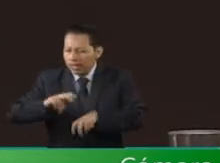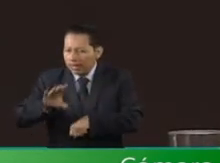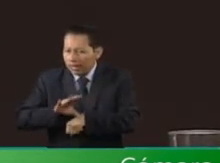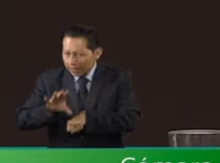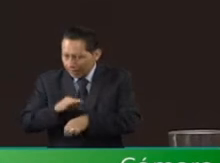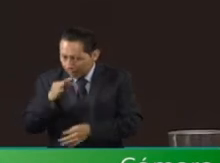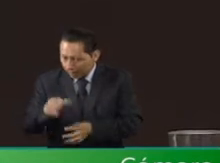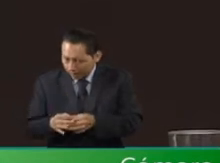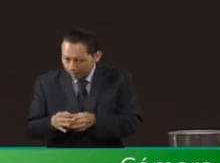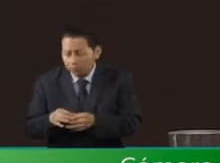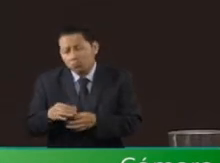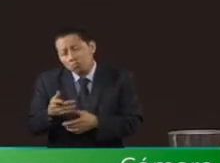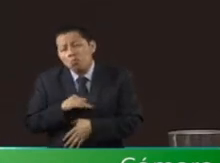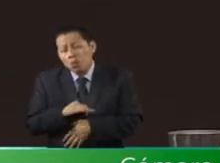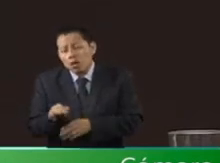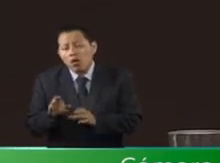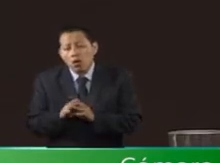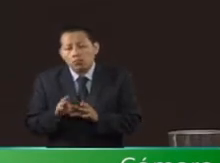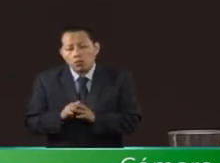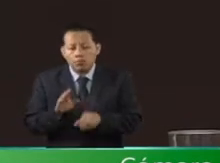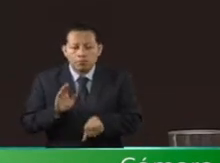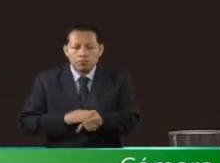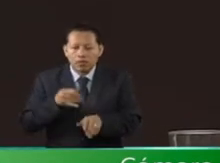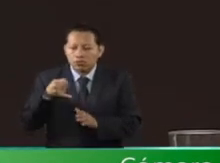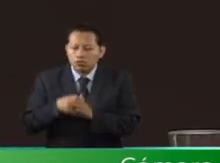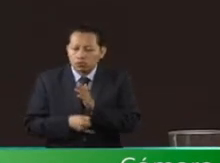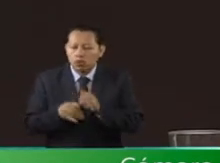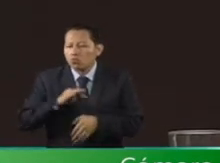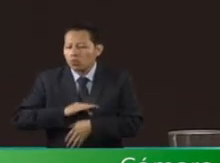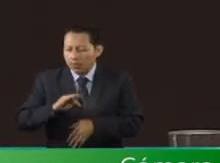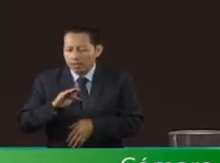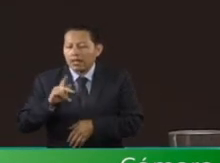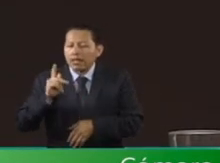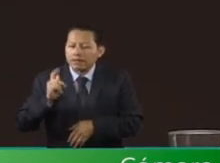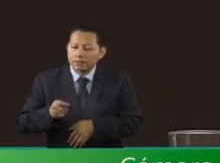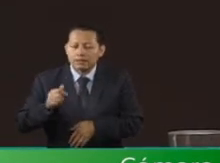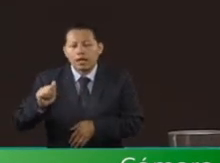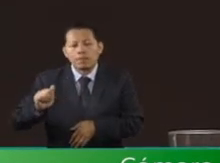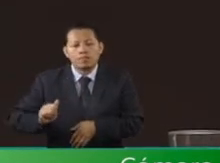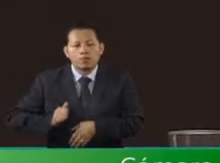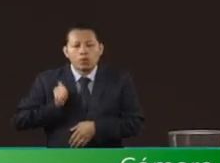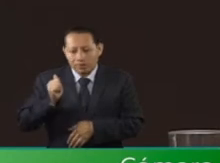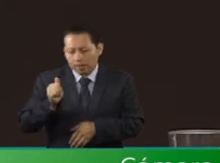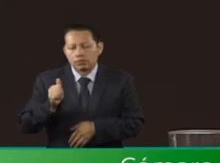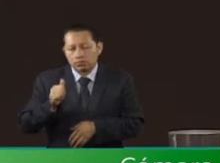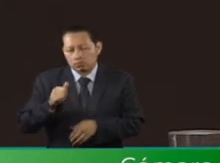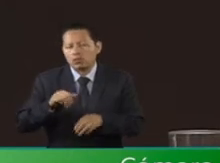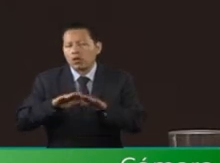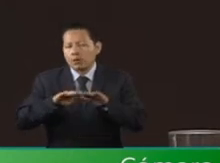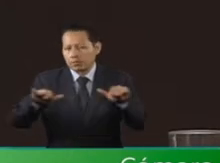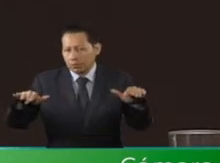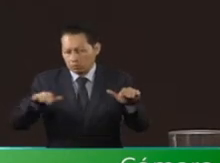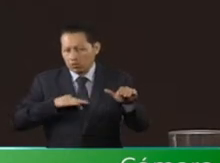energía y por qué no profundizar en el estudio Para aprovechar nuestras costas